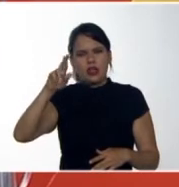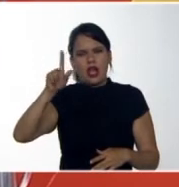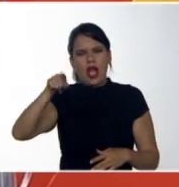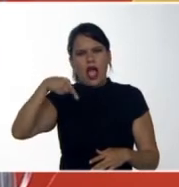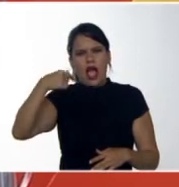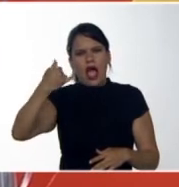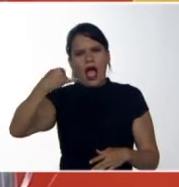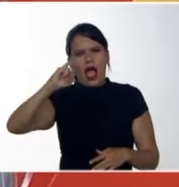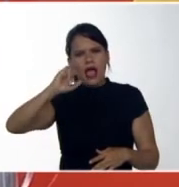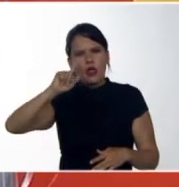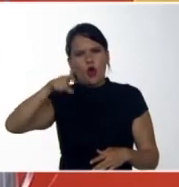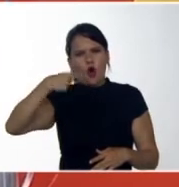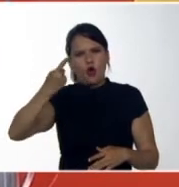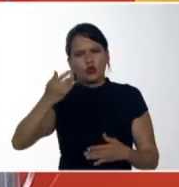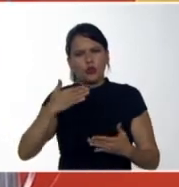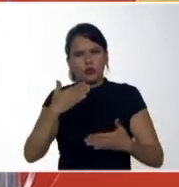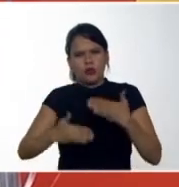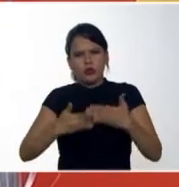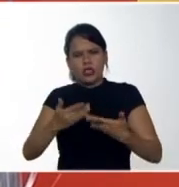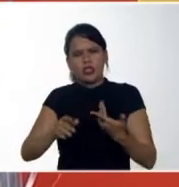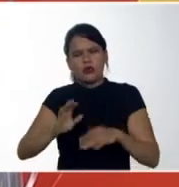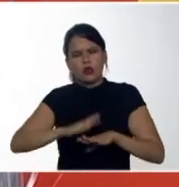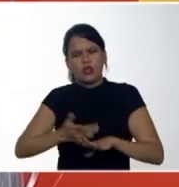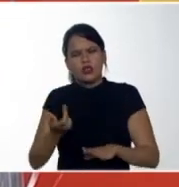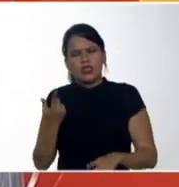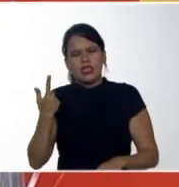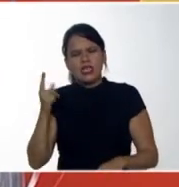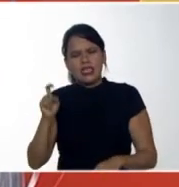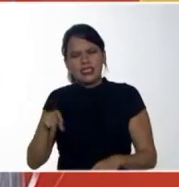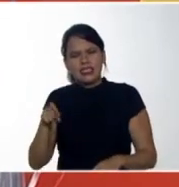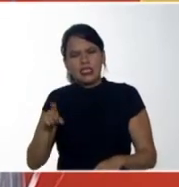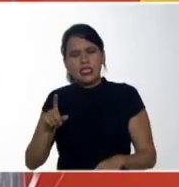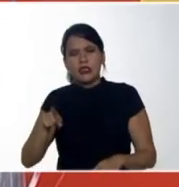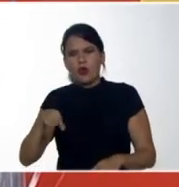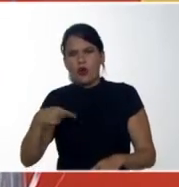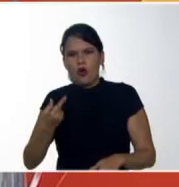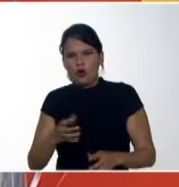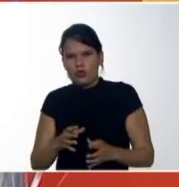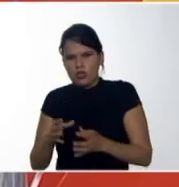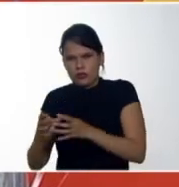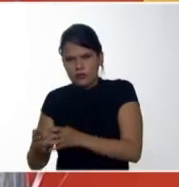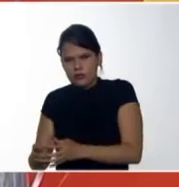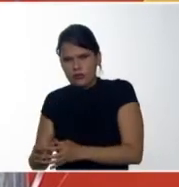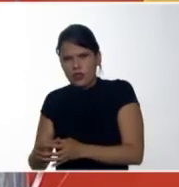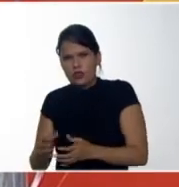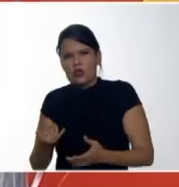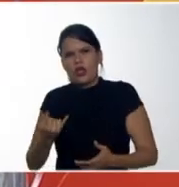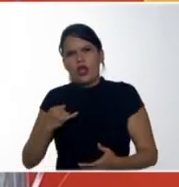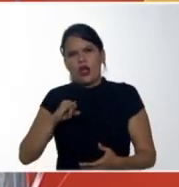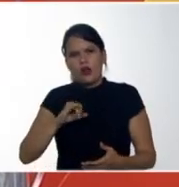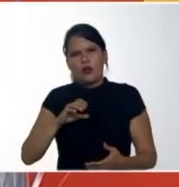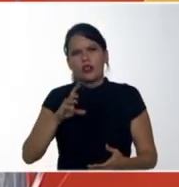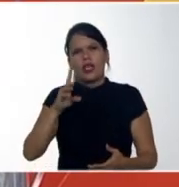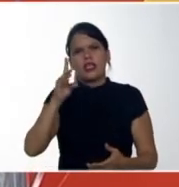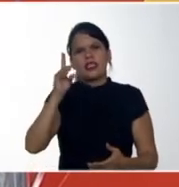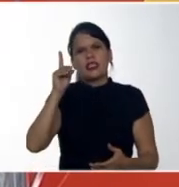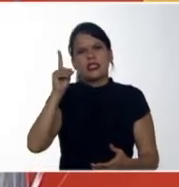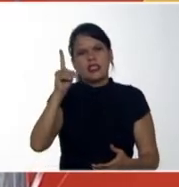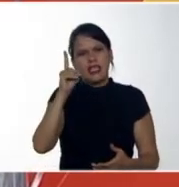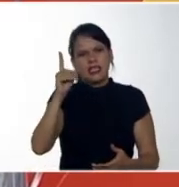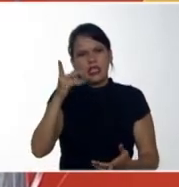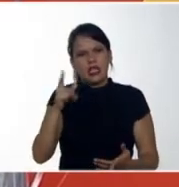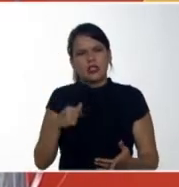yo necesito obtener un producto a partir de eso. Y es cuando ocurre la destilación del alcohol y de algunas